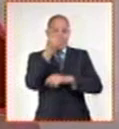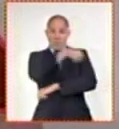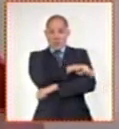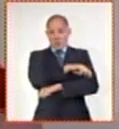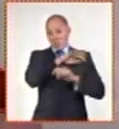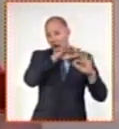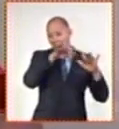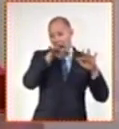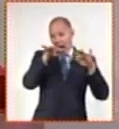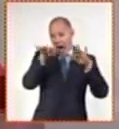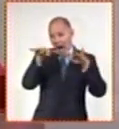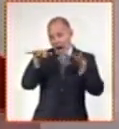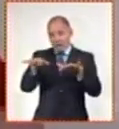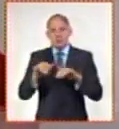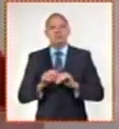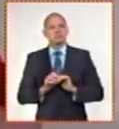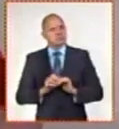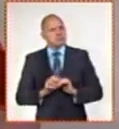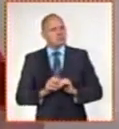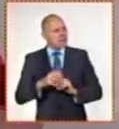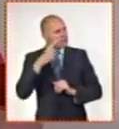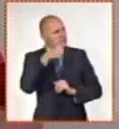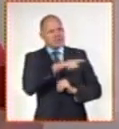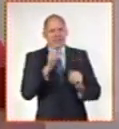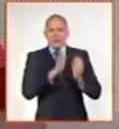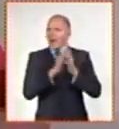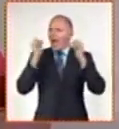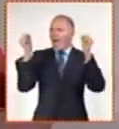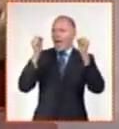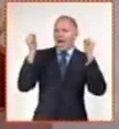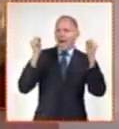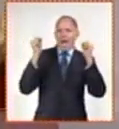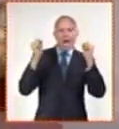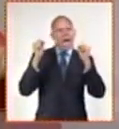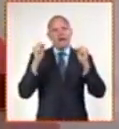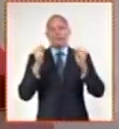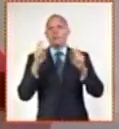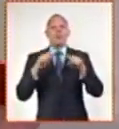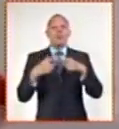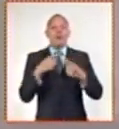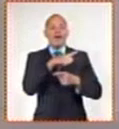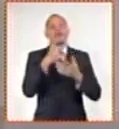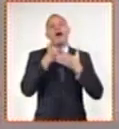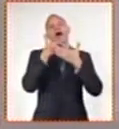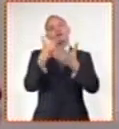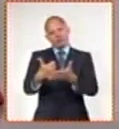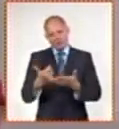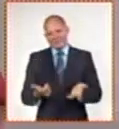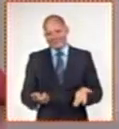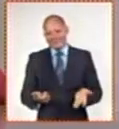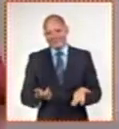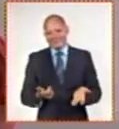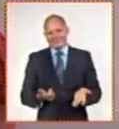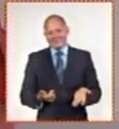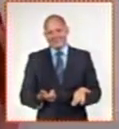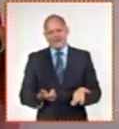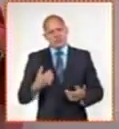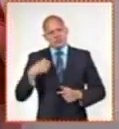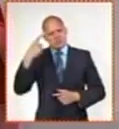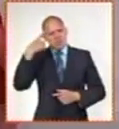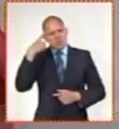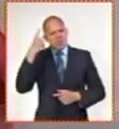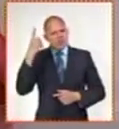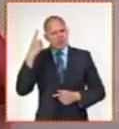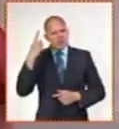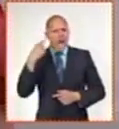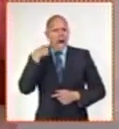y miles de simpatizantes, algo que desde mi punto de vista no había ocurrido en los últimos tiempos. O sea, no